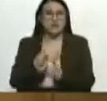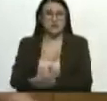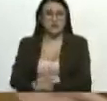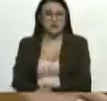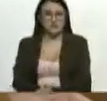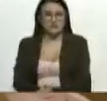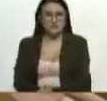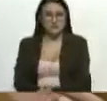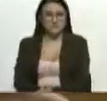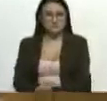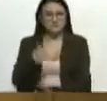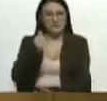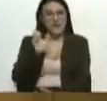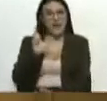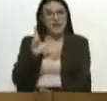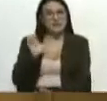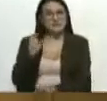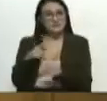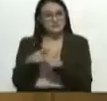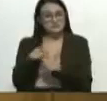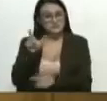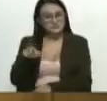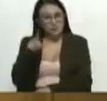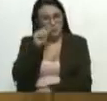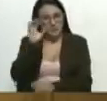En el caso de Alex Saab,